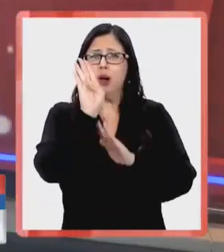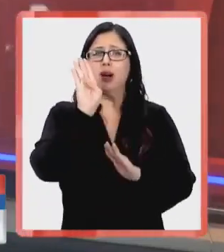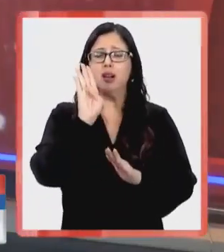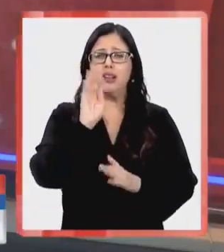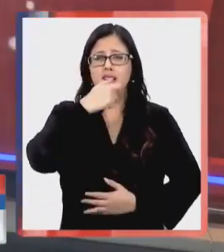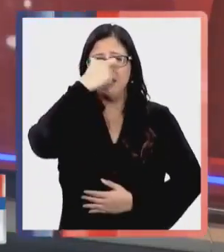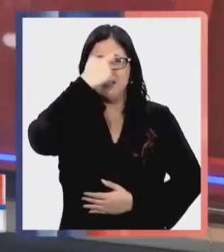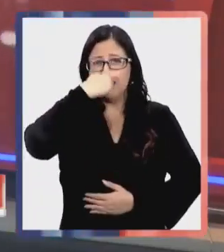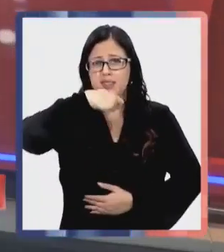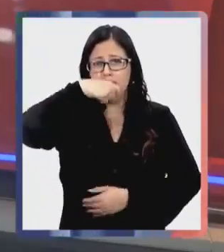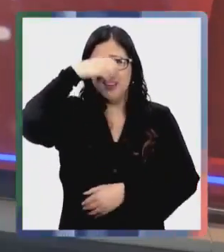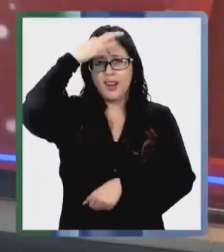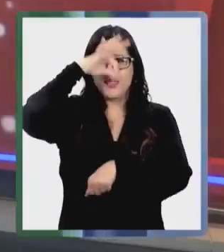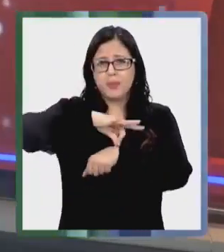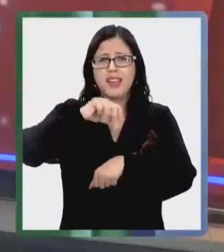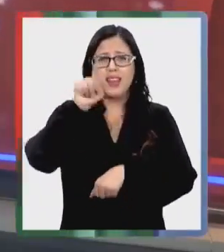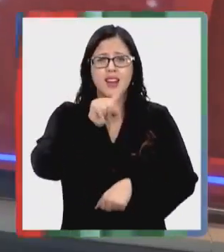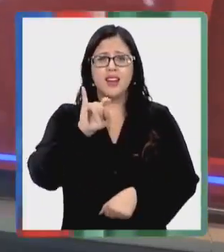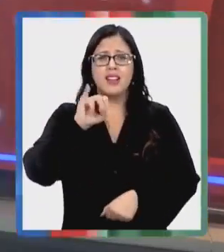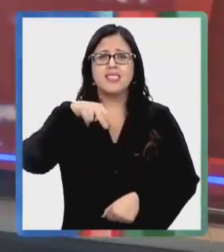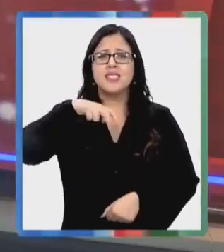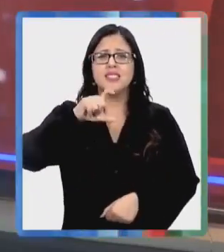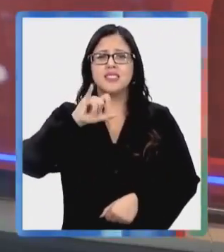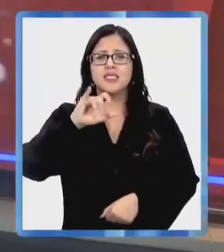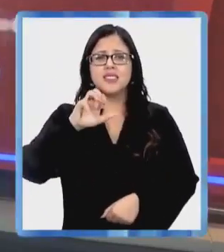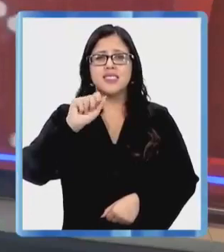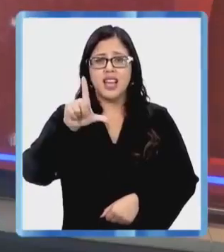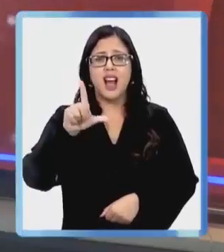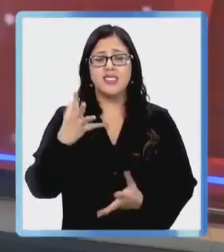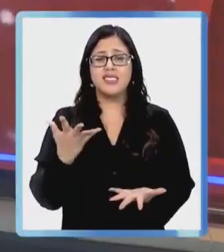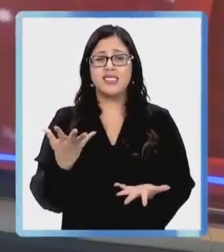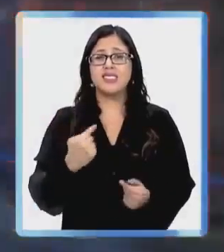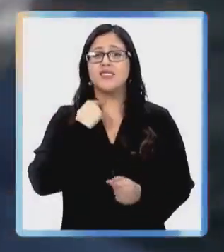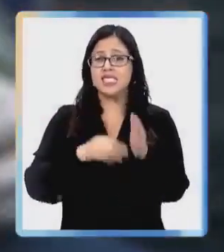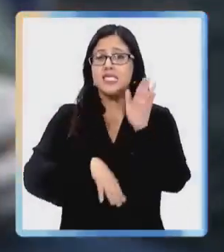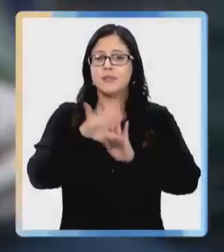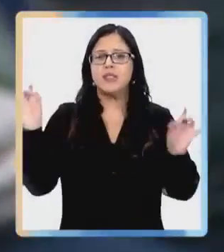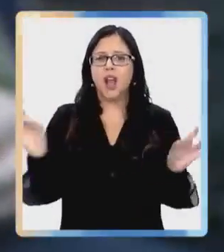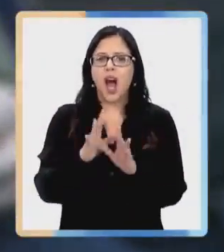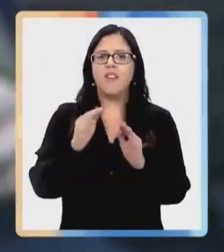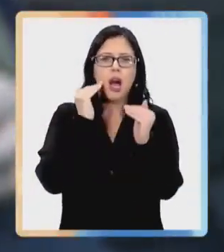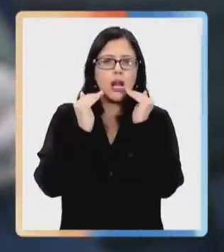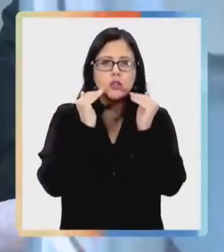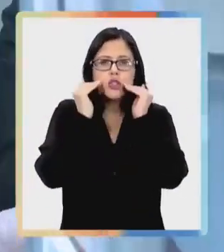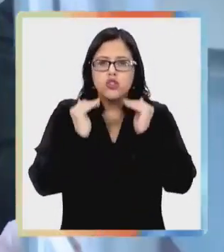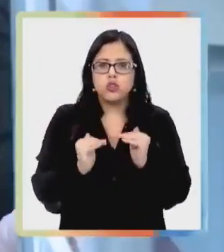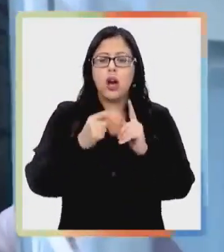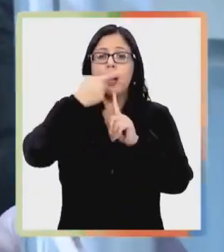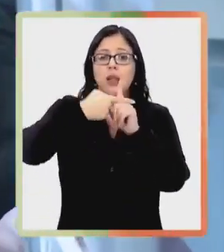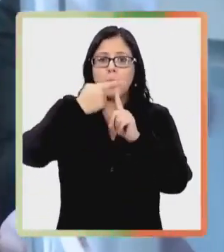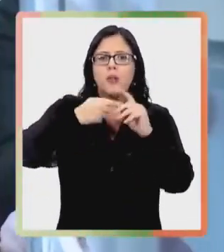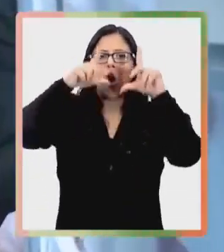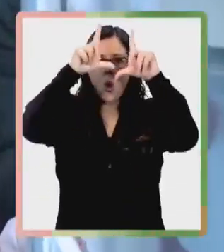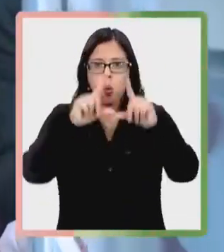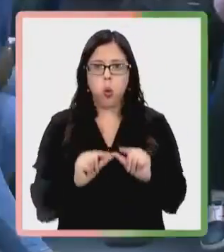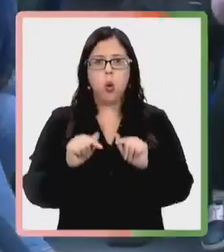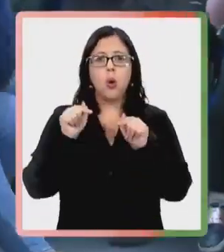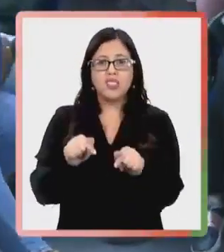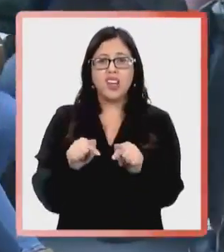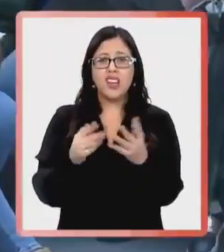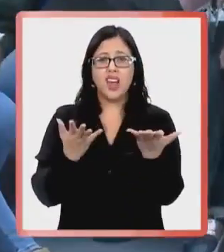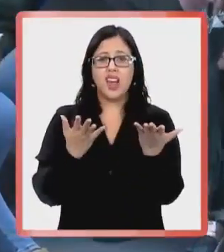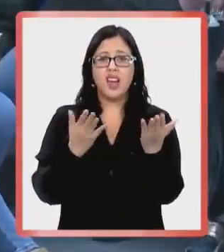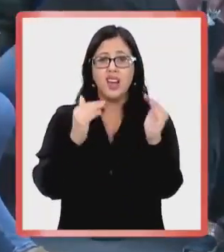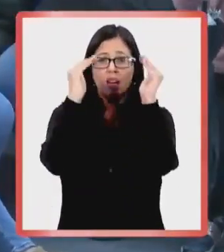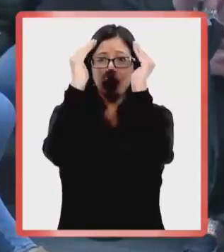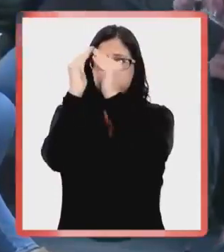virus respiratorio sincicial, especialmente agresivo en los bebés más pequeños. La temperatura ha bajado drásticamente y eso impide que los espacios